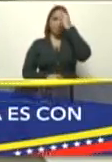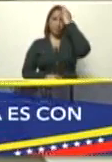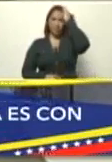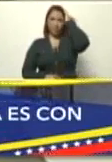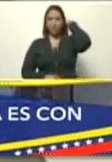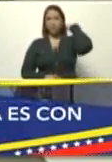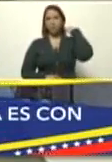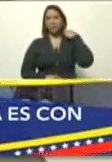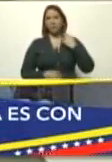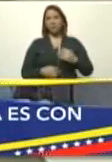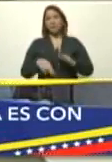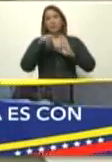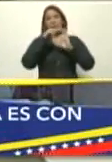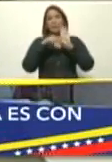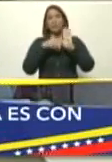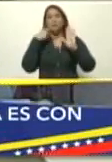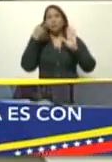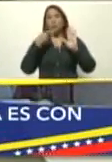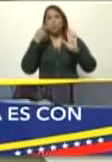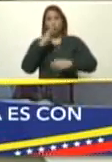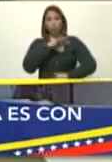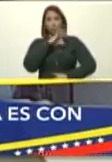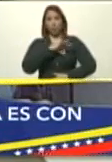a nivel político, a nivel social.